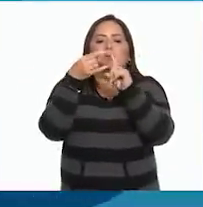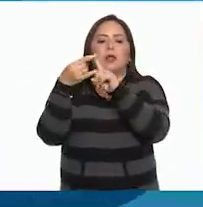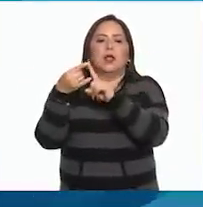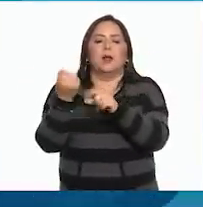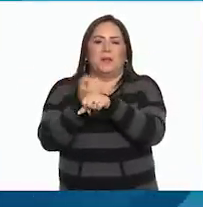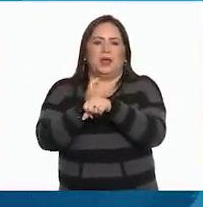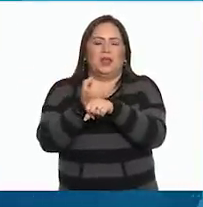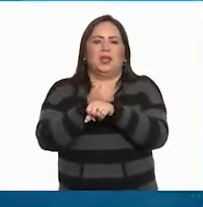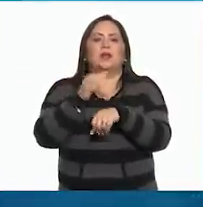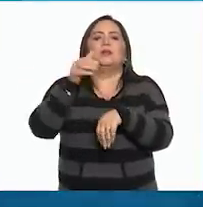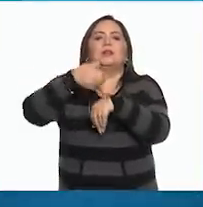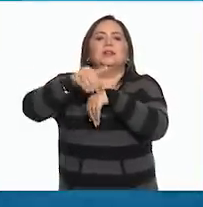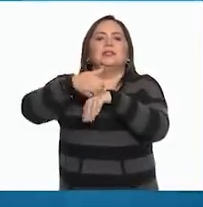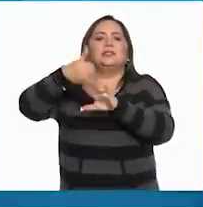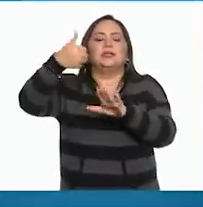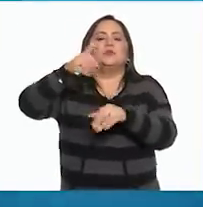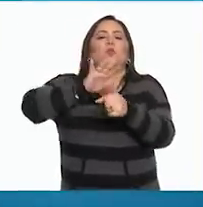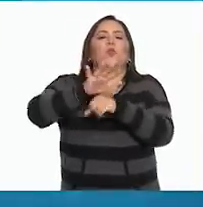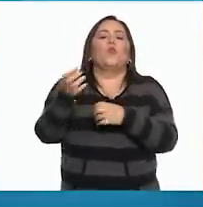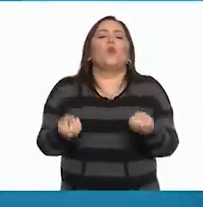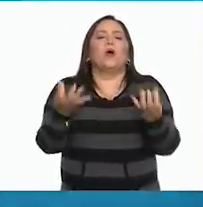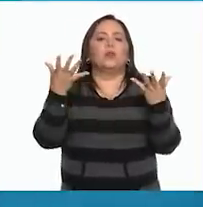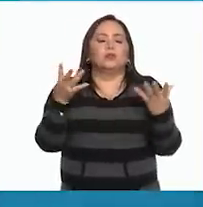amarillos tiene la figura 6?